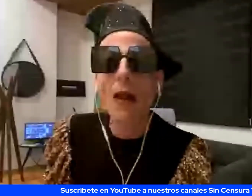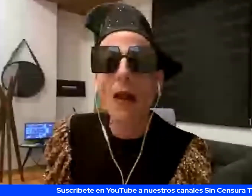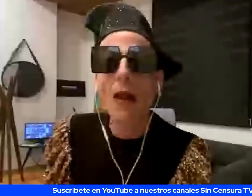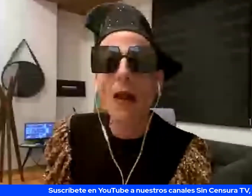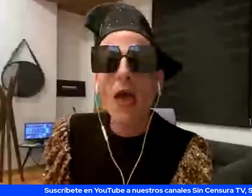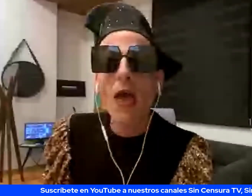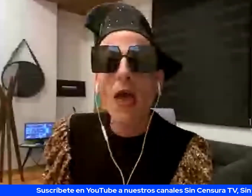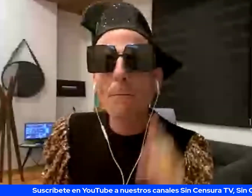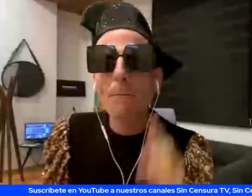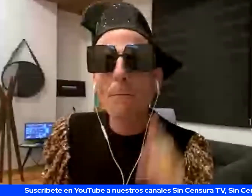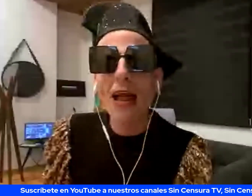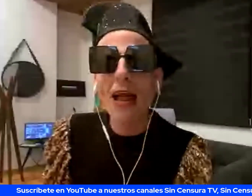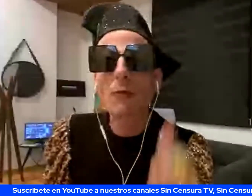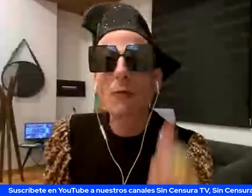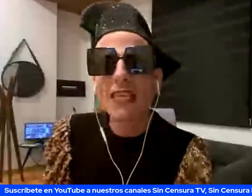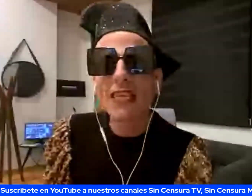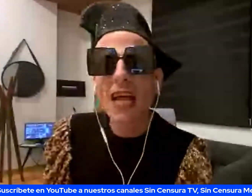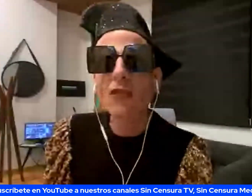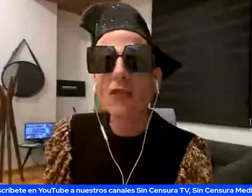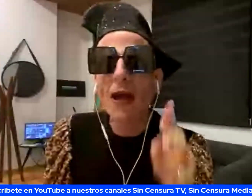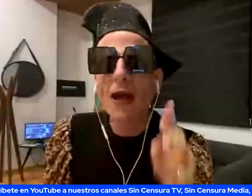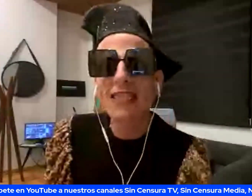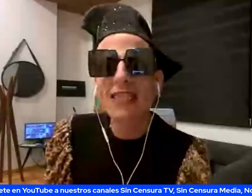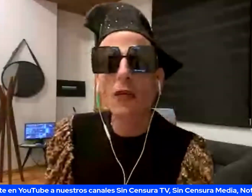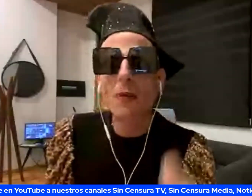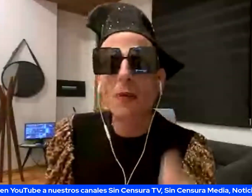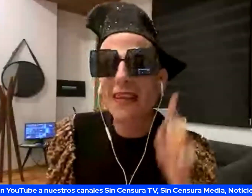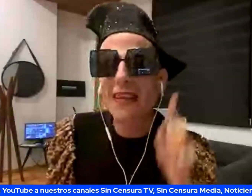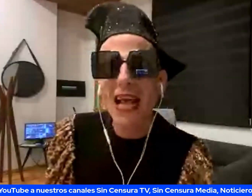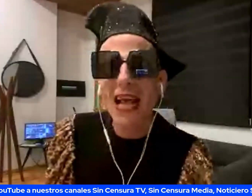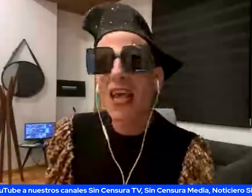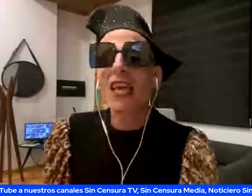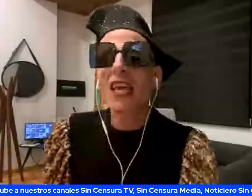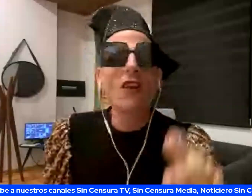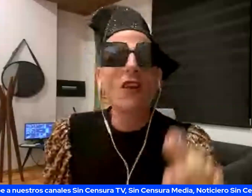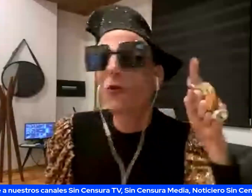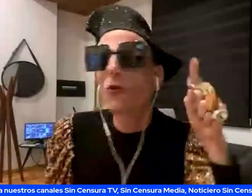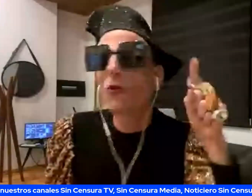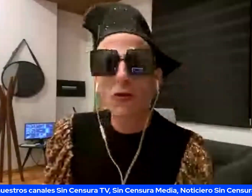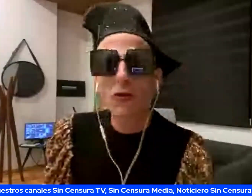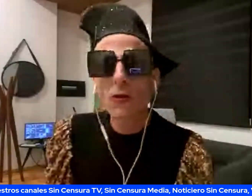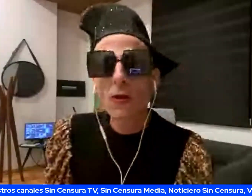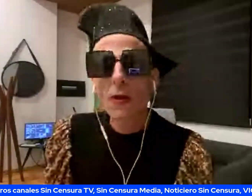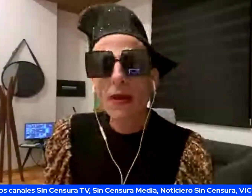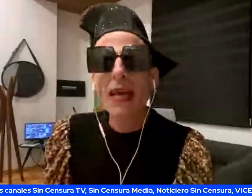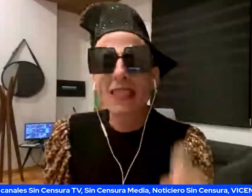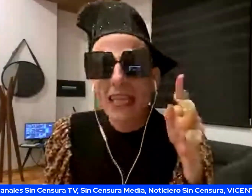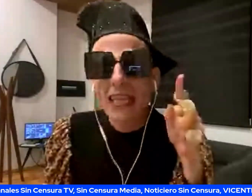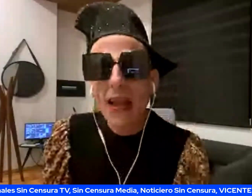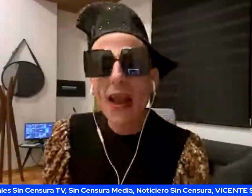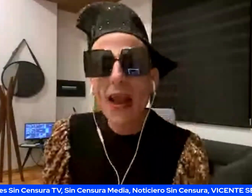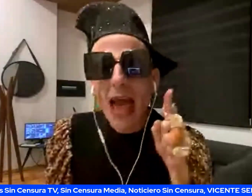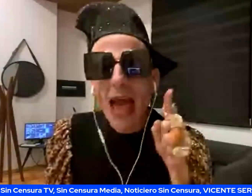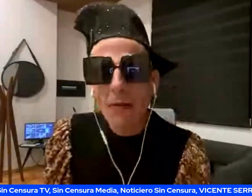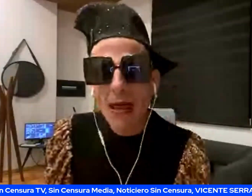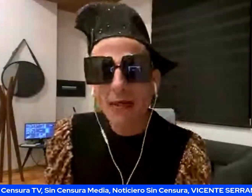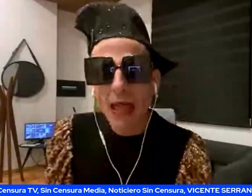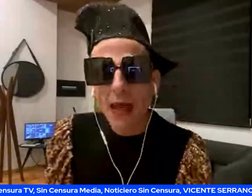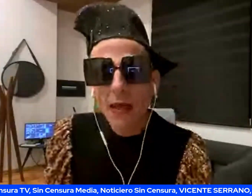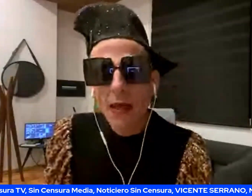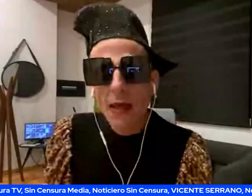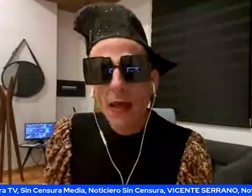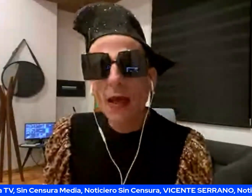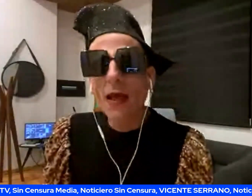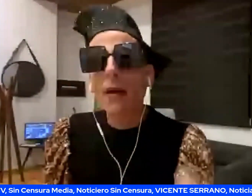den al pueblo. Que aprendan los priistas, los panistas, los perredistas y los nuevos, que si quieren